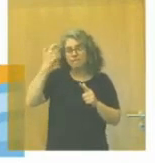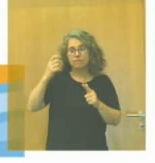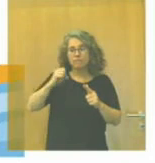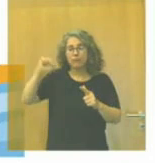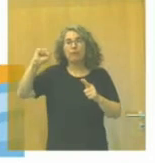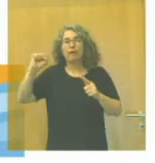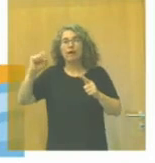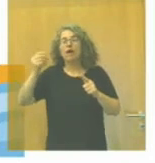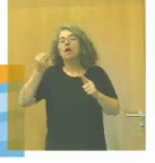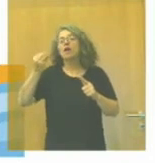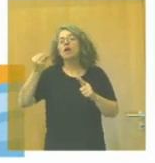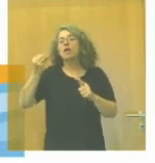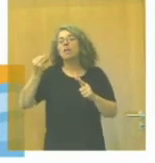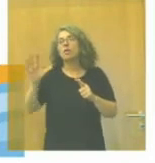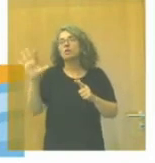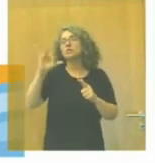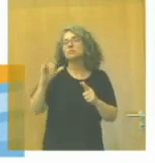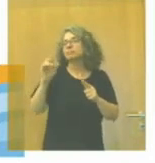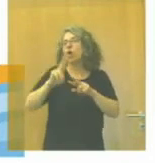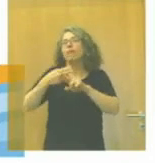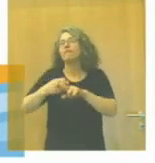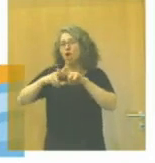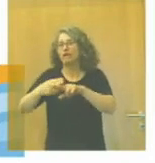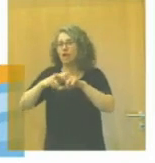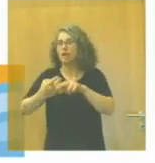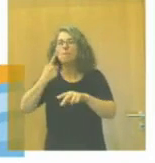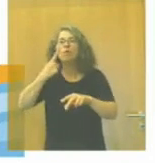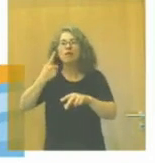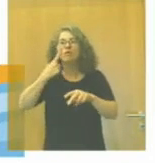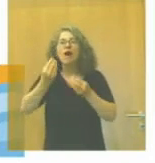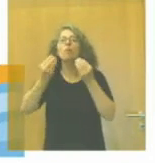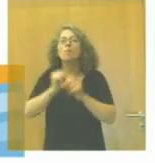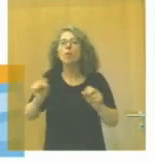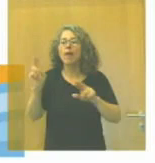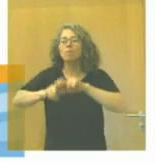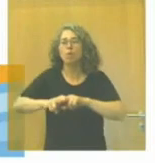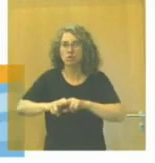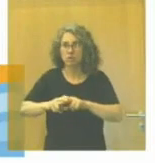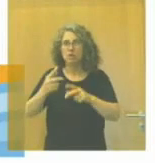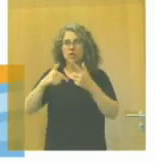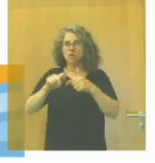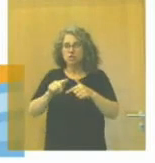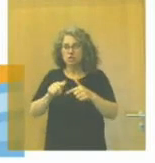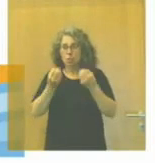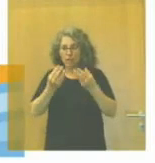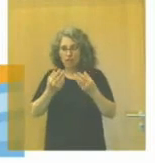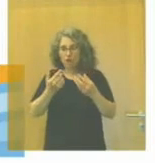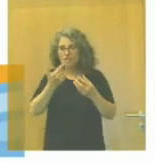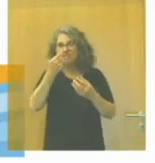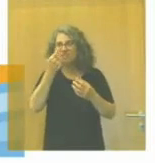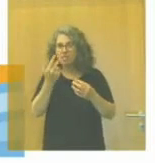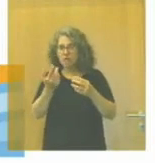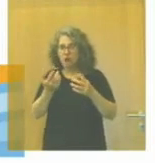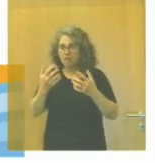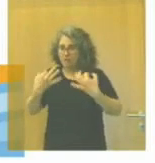importante o frecuente, reiterada. Y ahí sabemos que cuando este intento de autoeliminación es